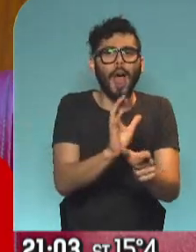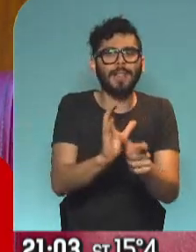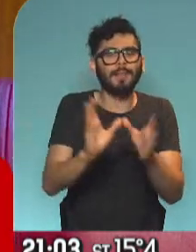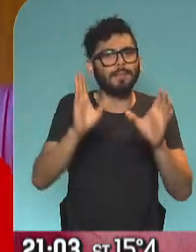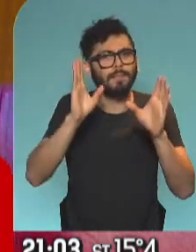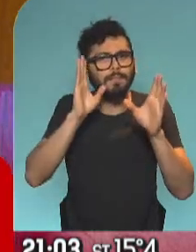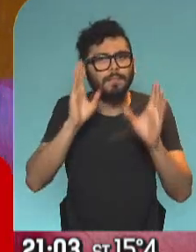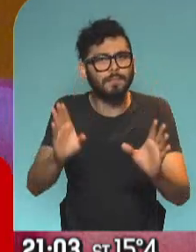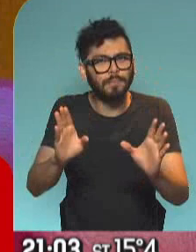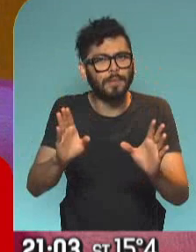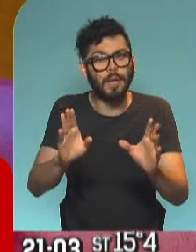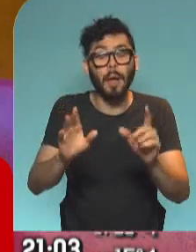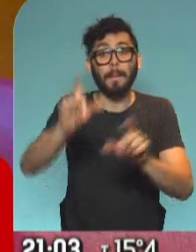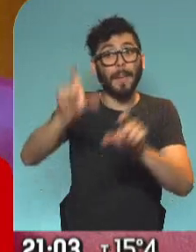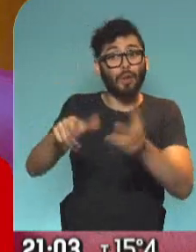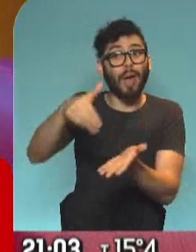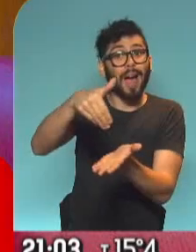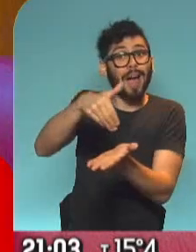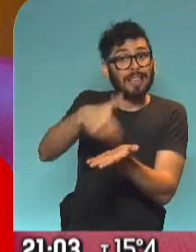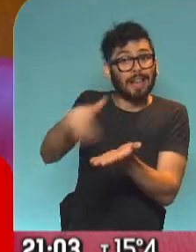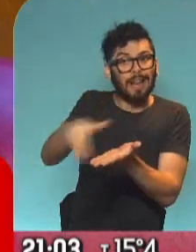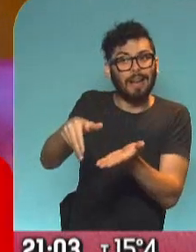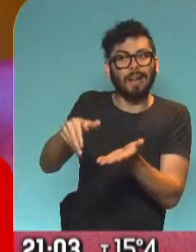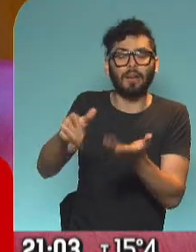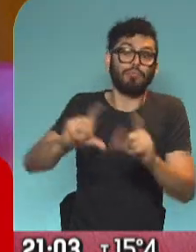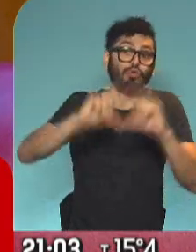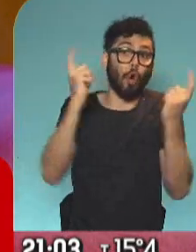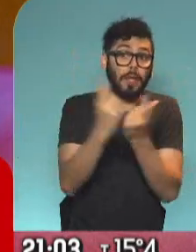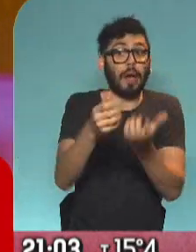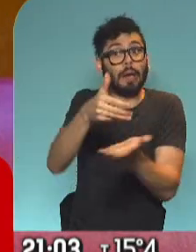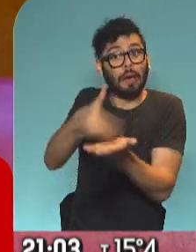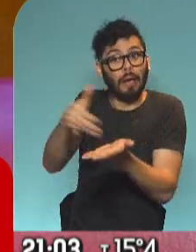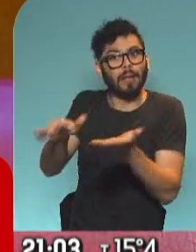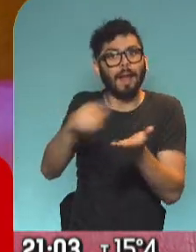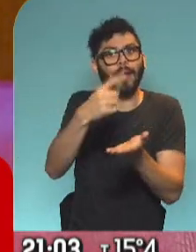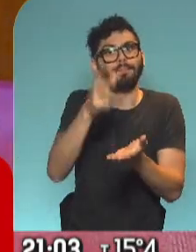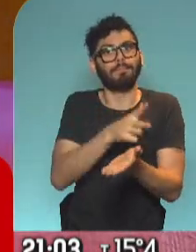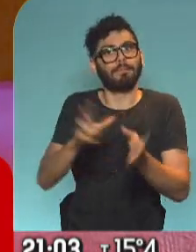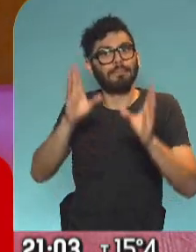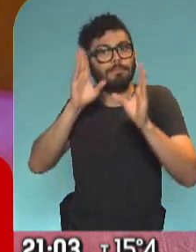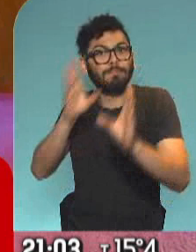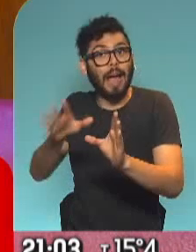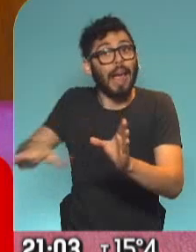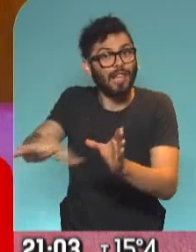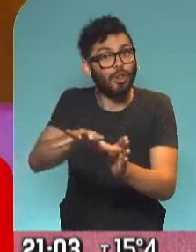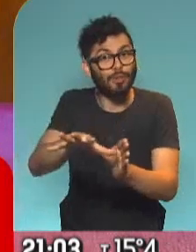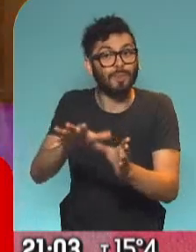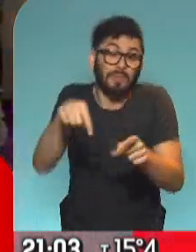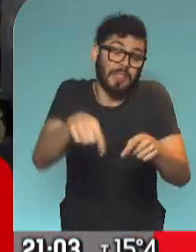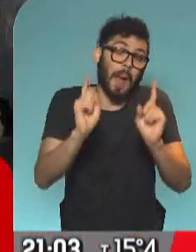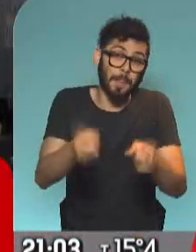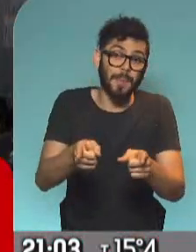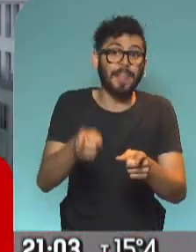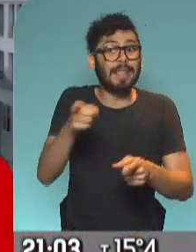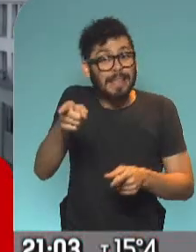todo a las personas excluidas socialmente. Me parece que esto es fundamental y